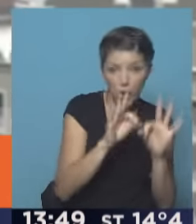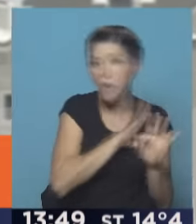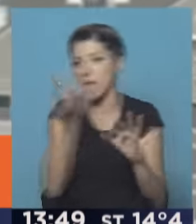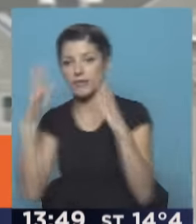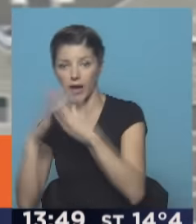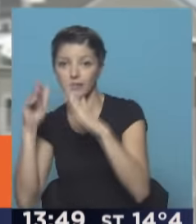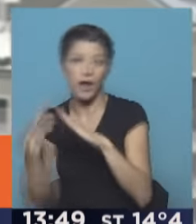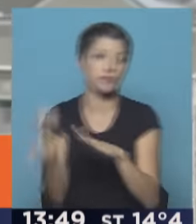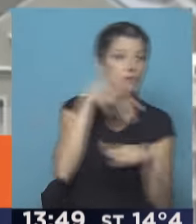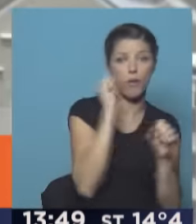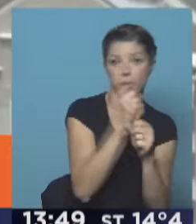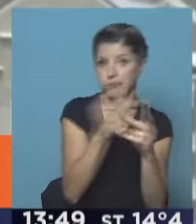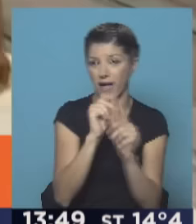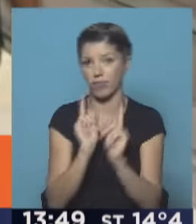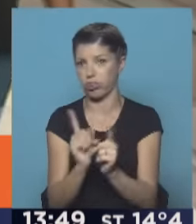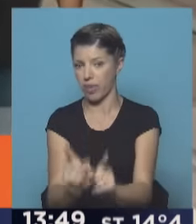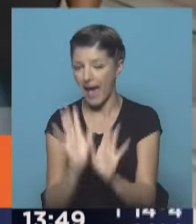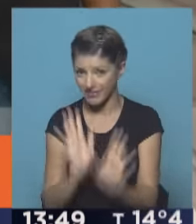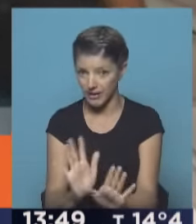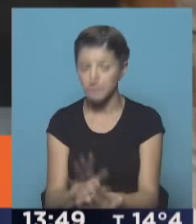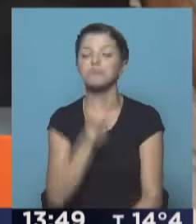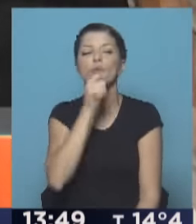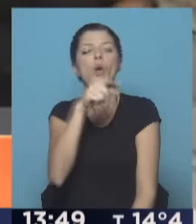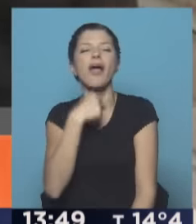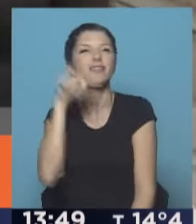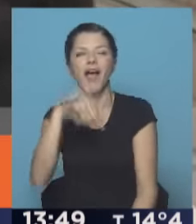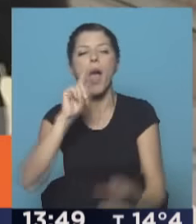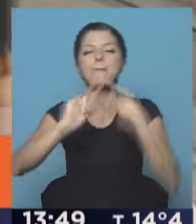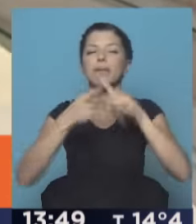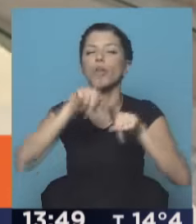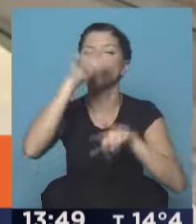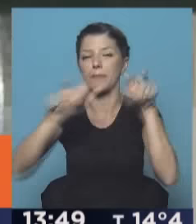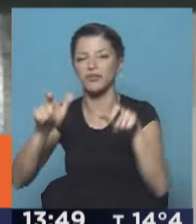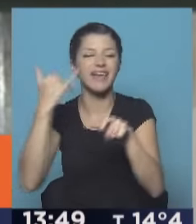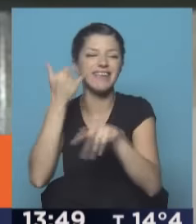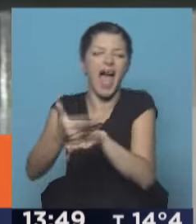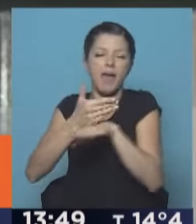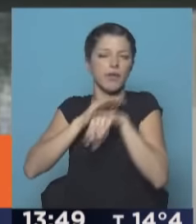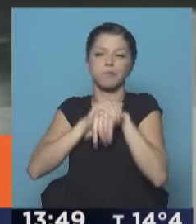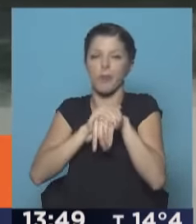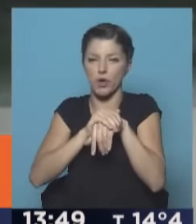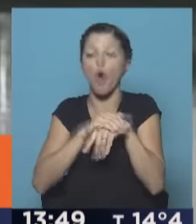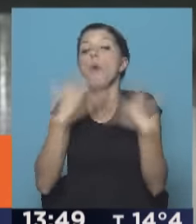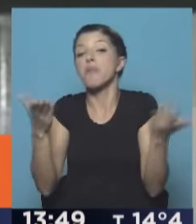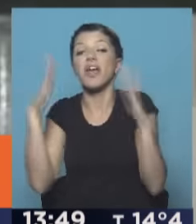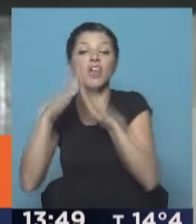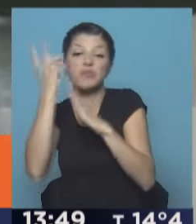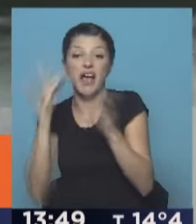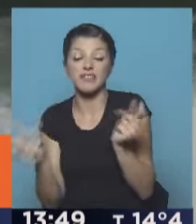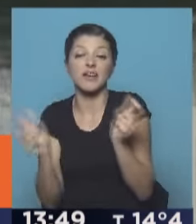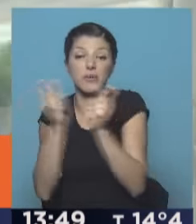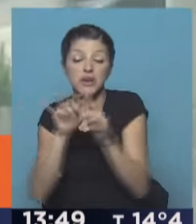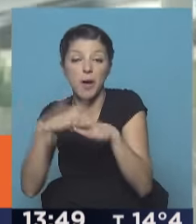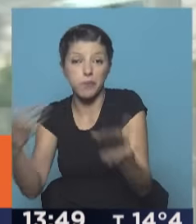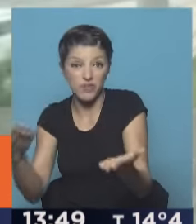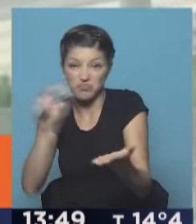Prácticamente, usted quiere tener una relación humana por acá con gente, tiene que ser la misma, o sea, amigos en una propia casa, reunirse y hacer un asado, ya, el resto